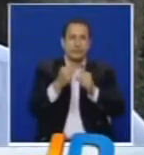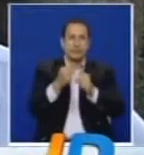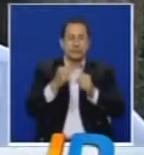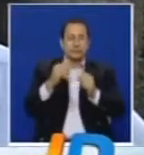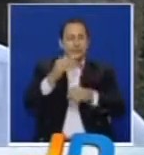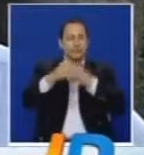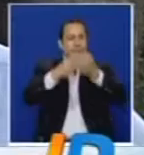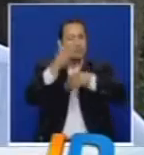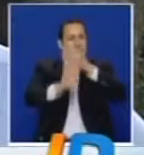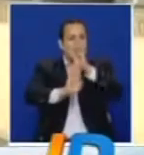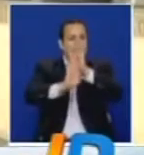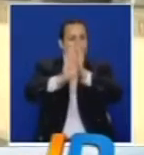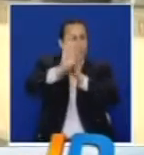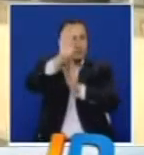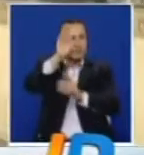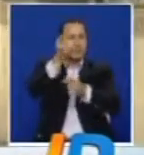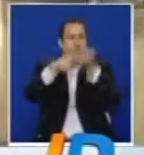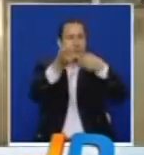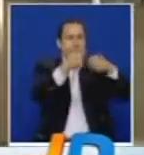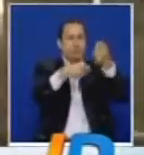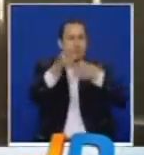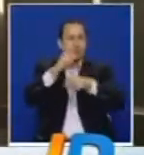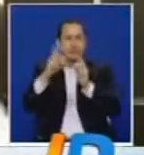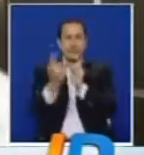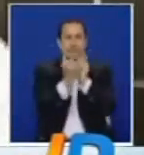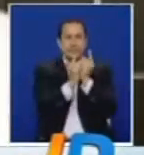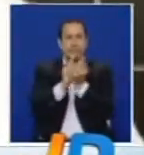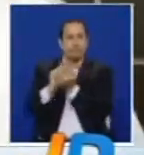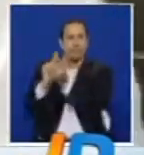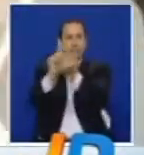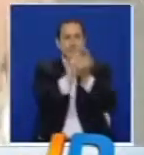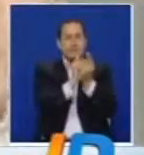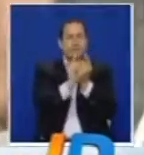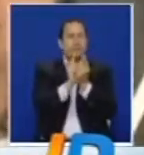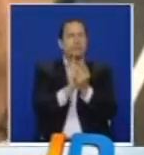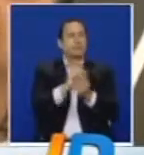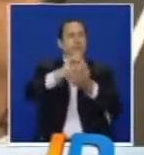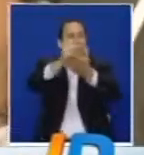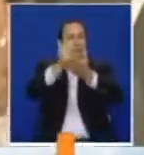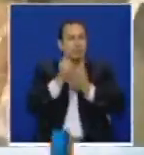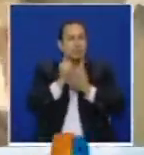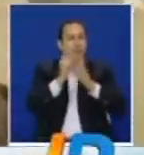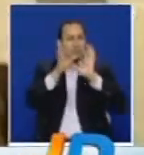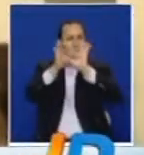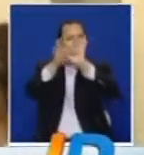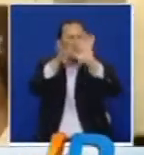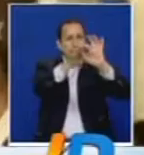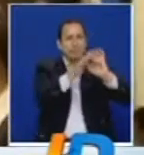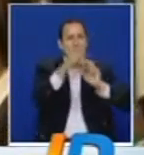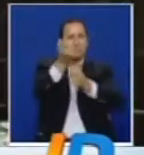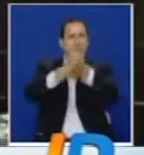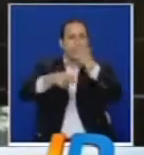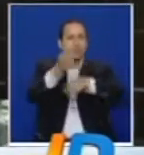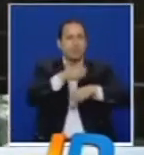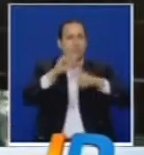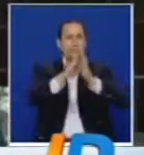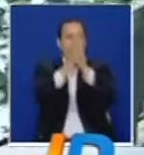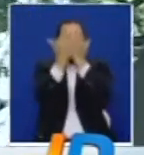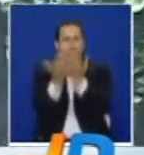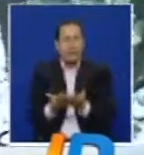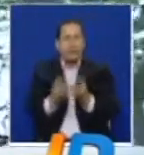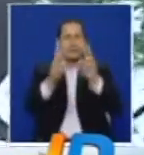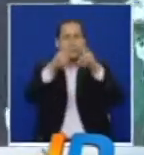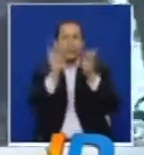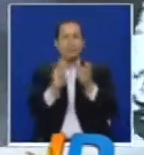económico, de los tratados comerciales. Un encuentro que le dará la oportunidad a la ciudad de fortalecer lazos comerciales, intercambiar agendas en materia de